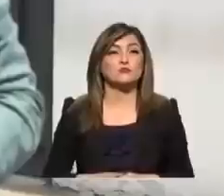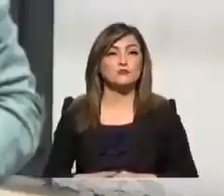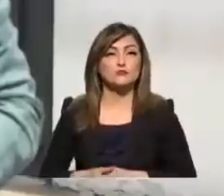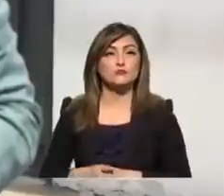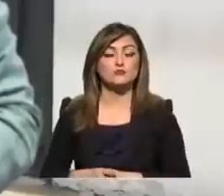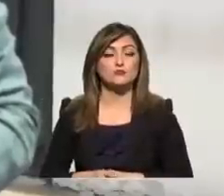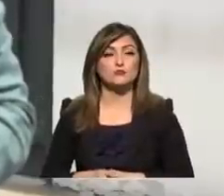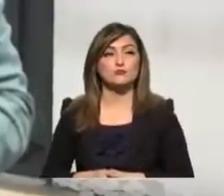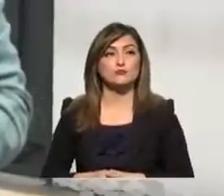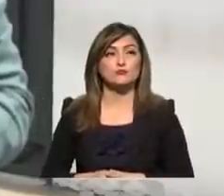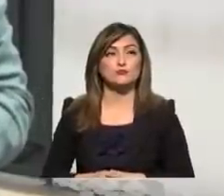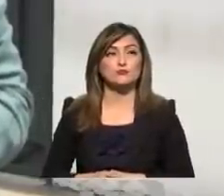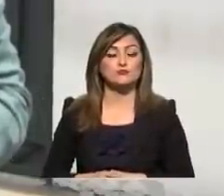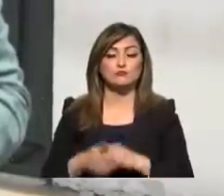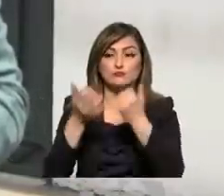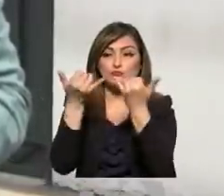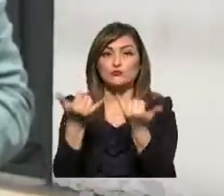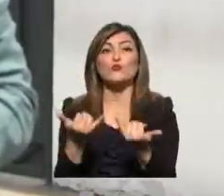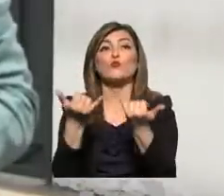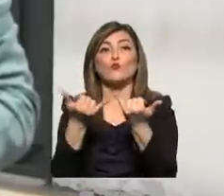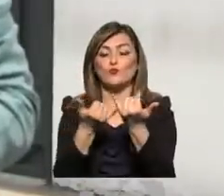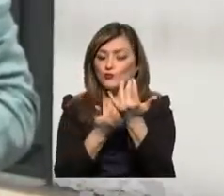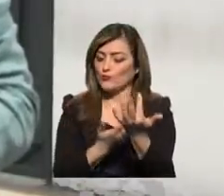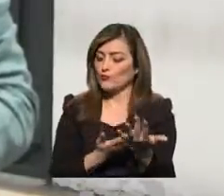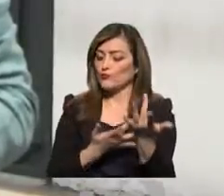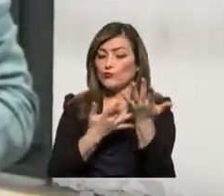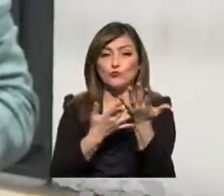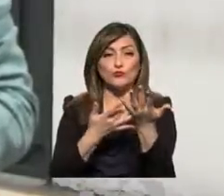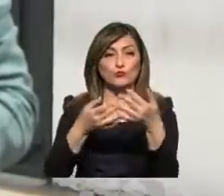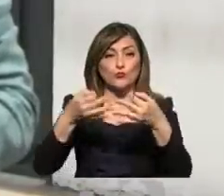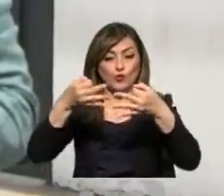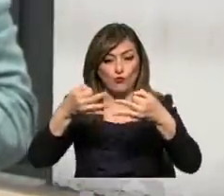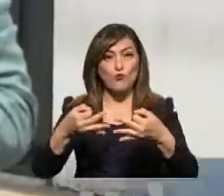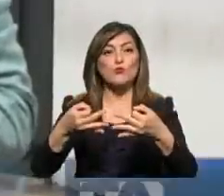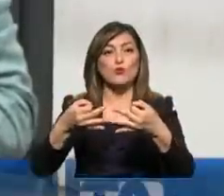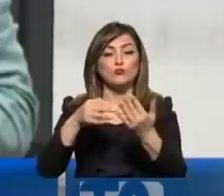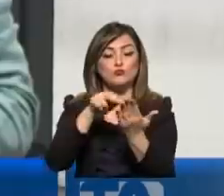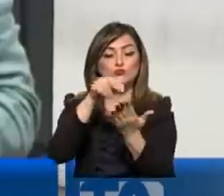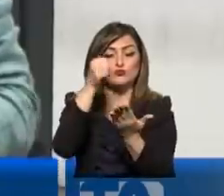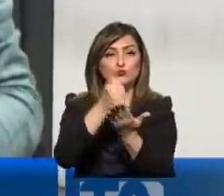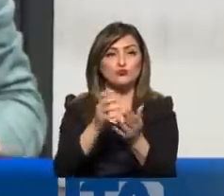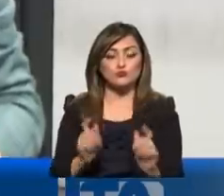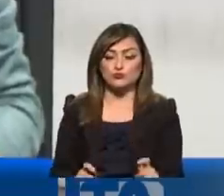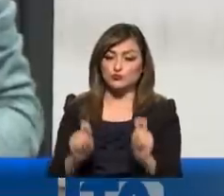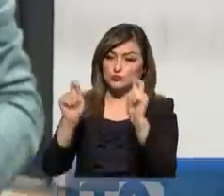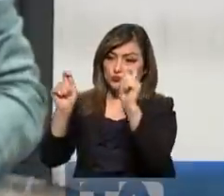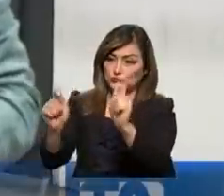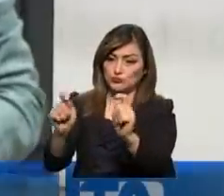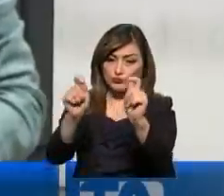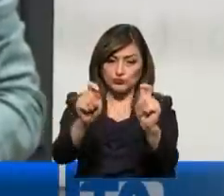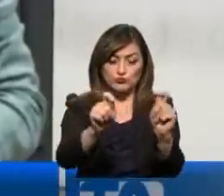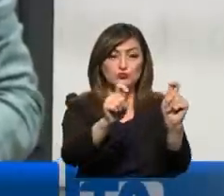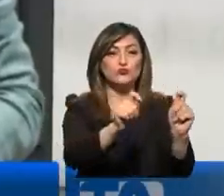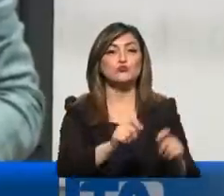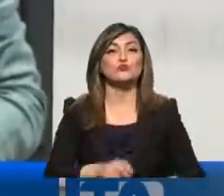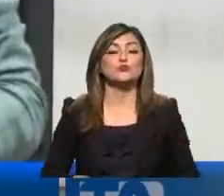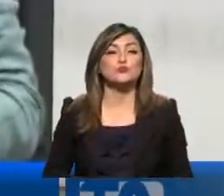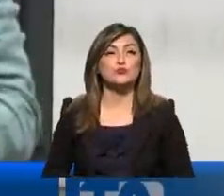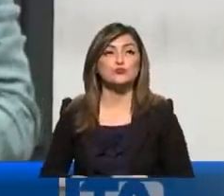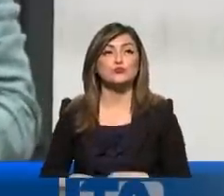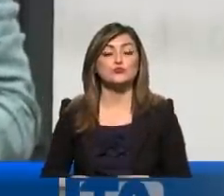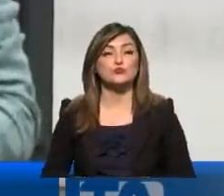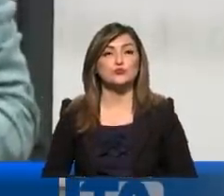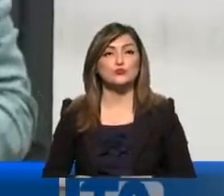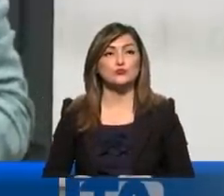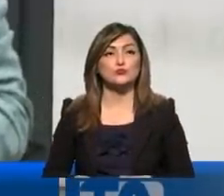organismo. Ahora solamente se espera la confirmación de la notificación a las partes correspondientes, tras